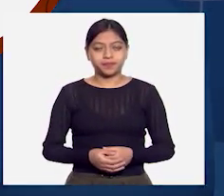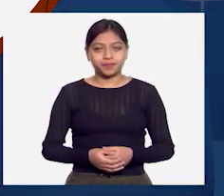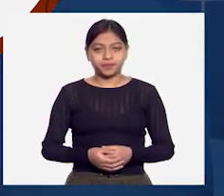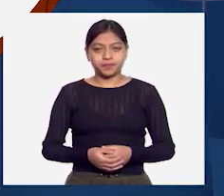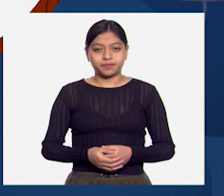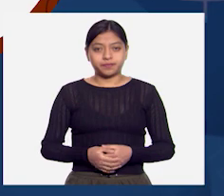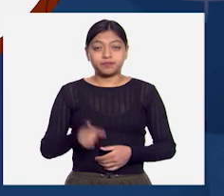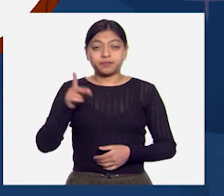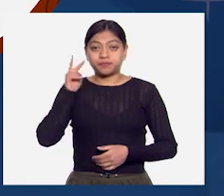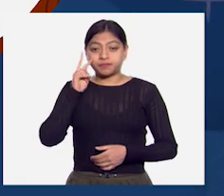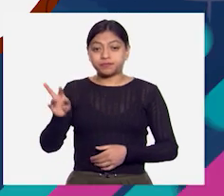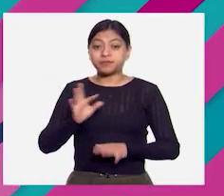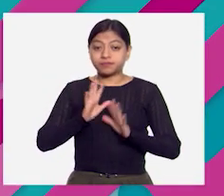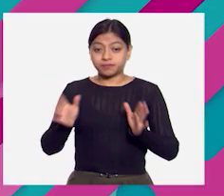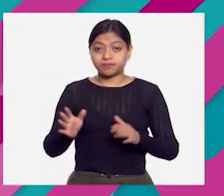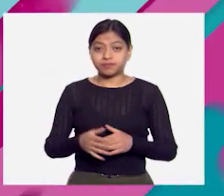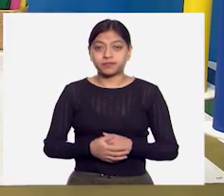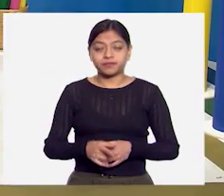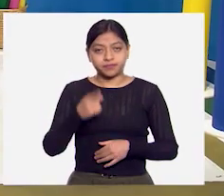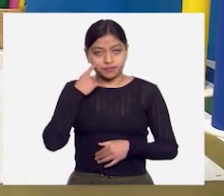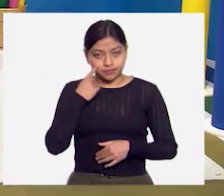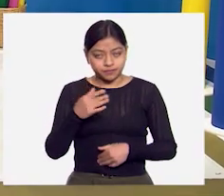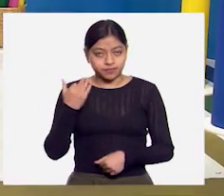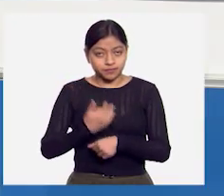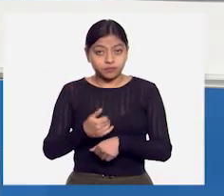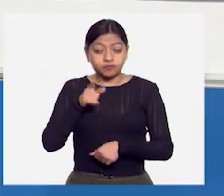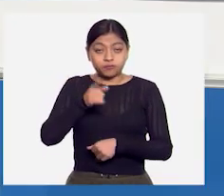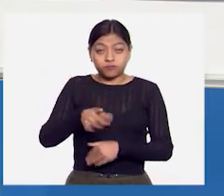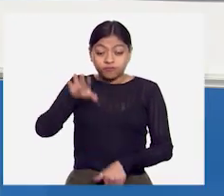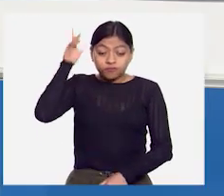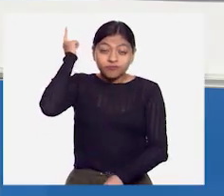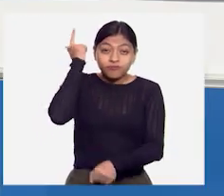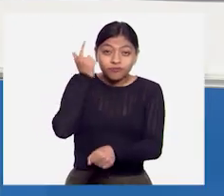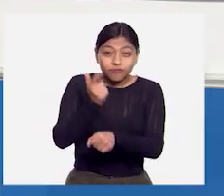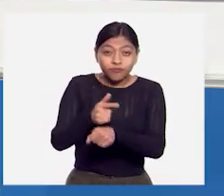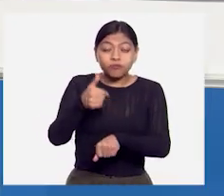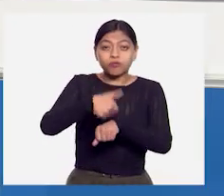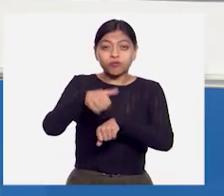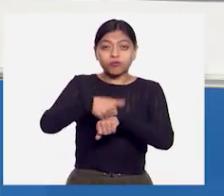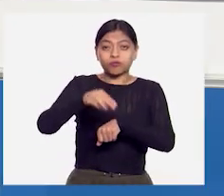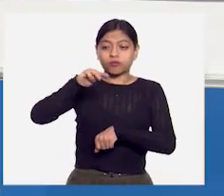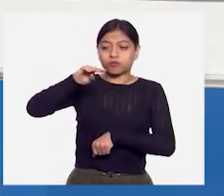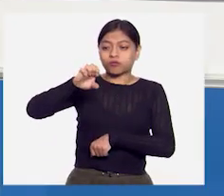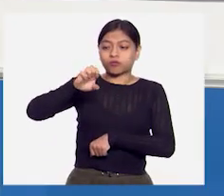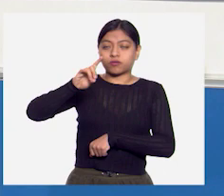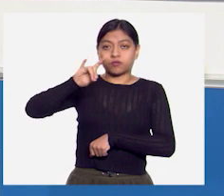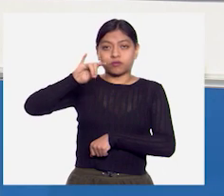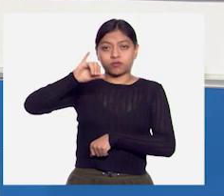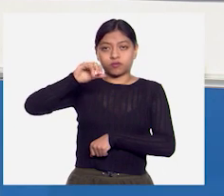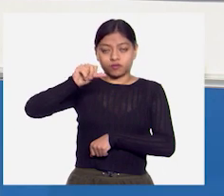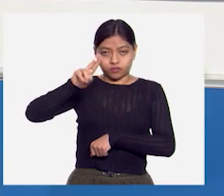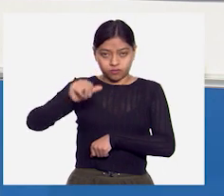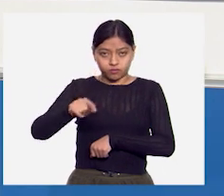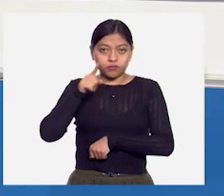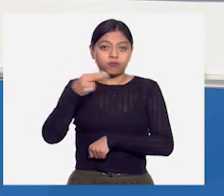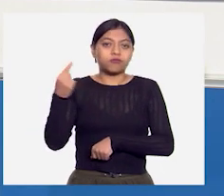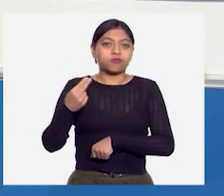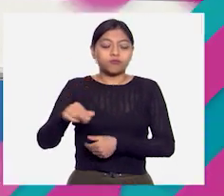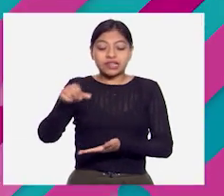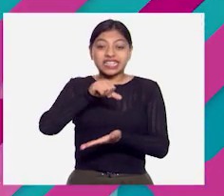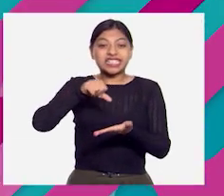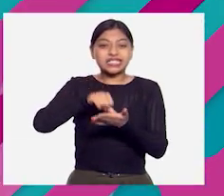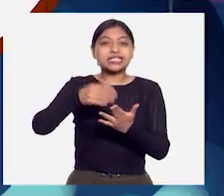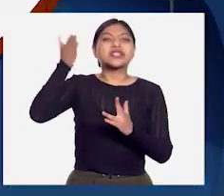¿Y cómo podemos ubicar, maestra? Ahora, para ubicar cuál es el dato que queda en medio, debemos ver cuál es la posición central. ¿Ya